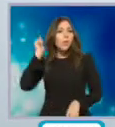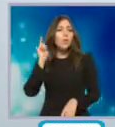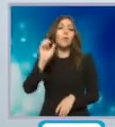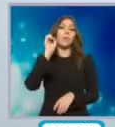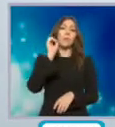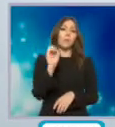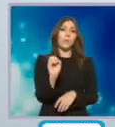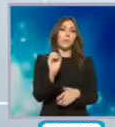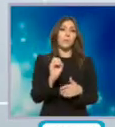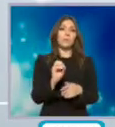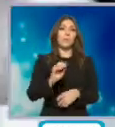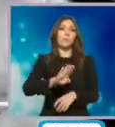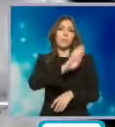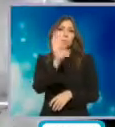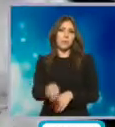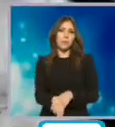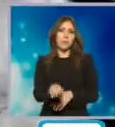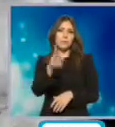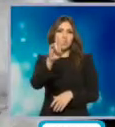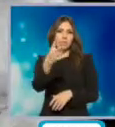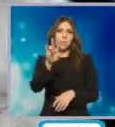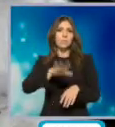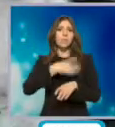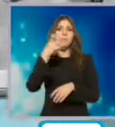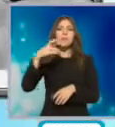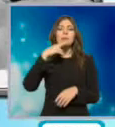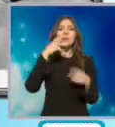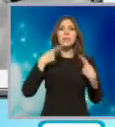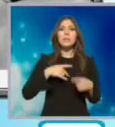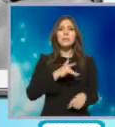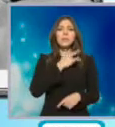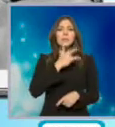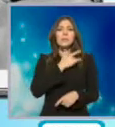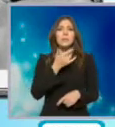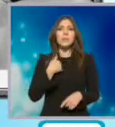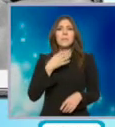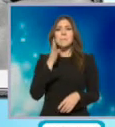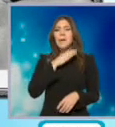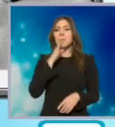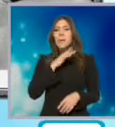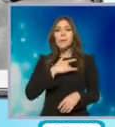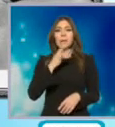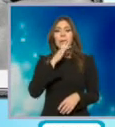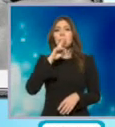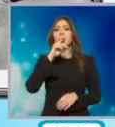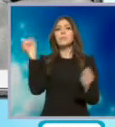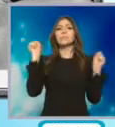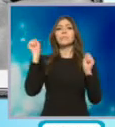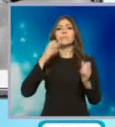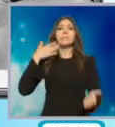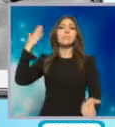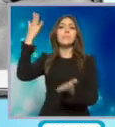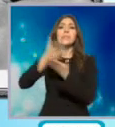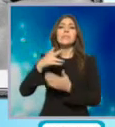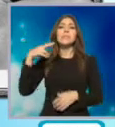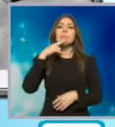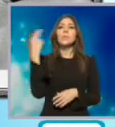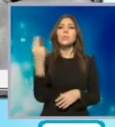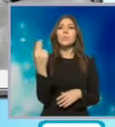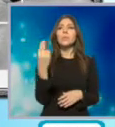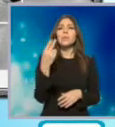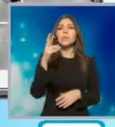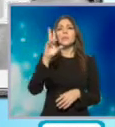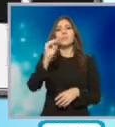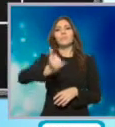o a morir. Entonces por eso van corriendo a urgencias, o sea, me está dando un infarto, algo terrible me está pasando, ¿no? Brenda, en caso de que ya